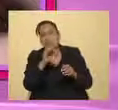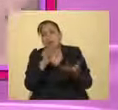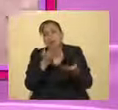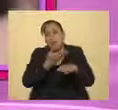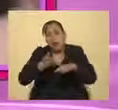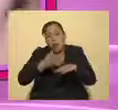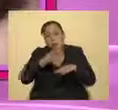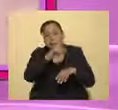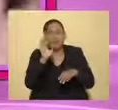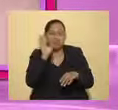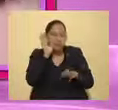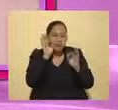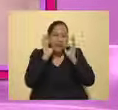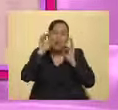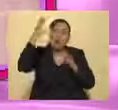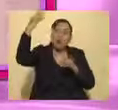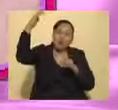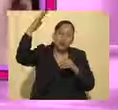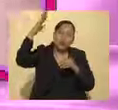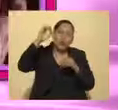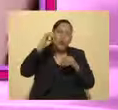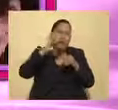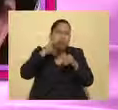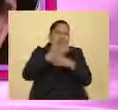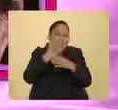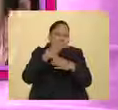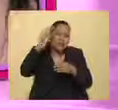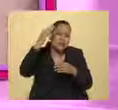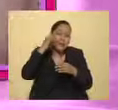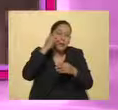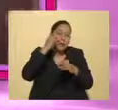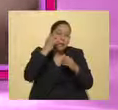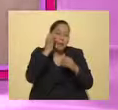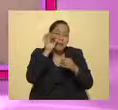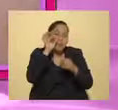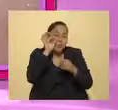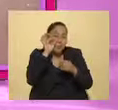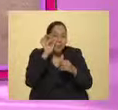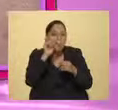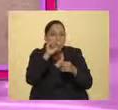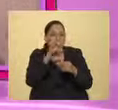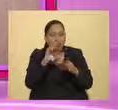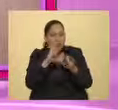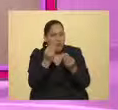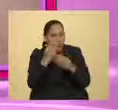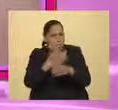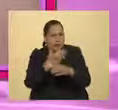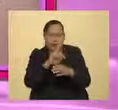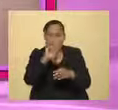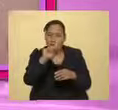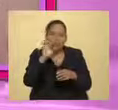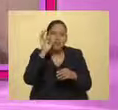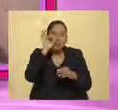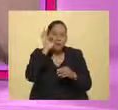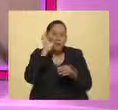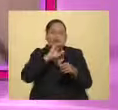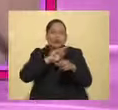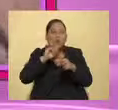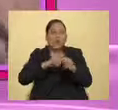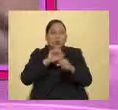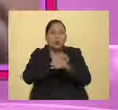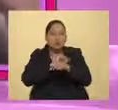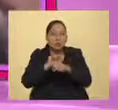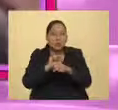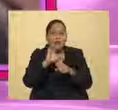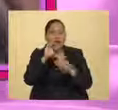las de el sol, muy ligeras, obviamente no manchas muy profundas, no muy cafés, o manchas